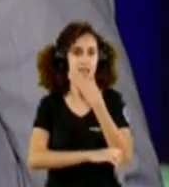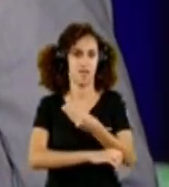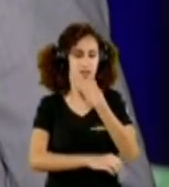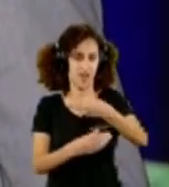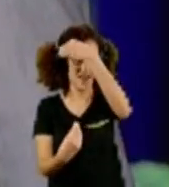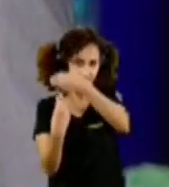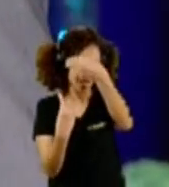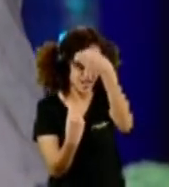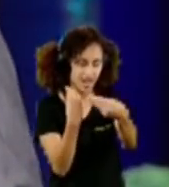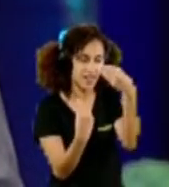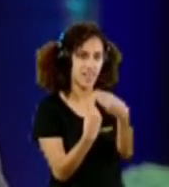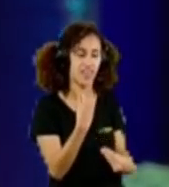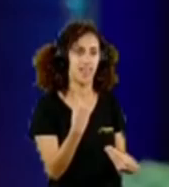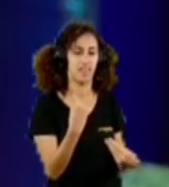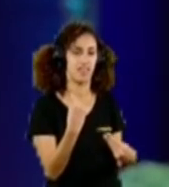Canaria.